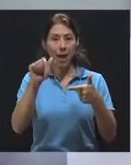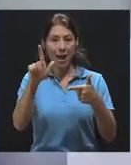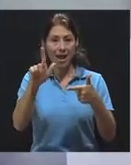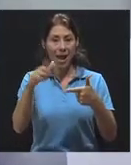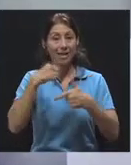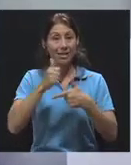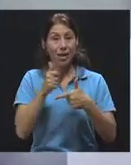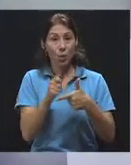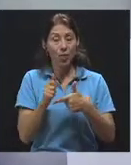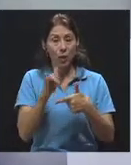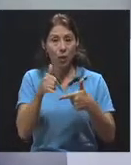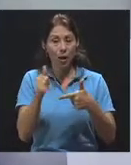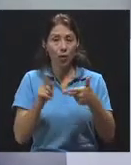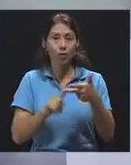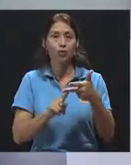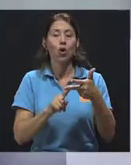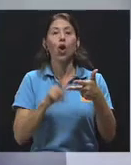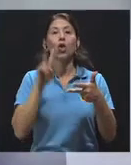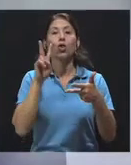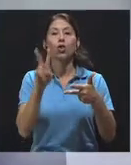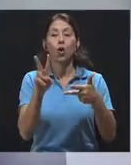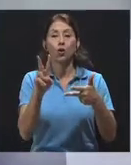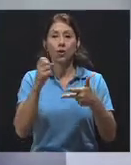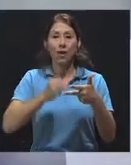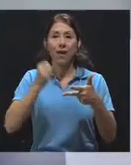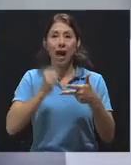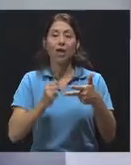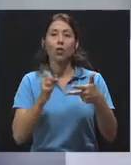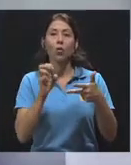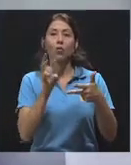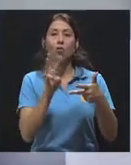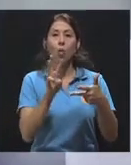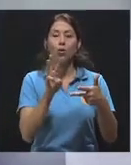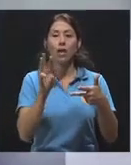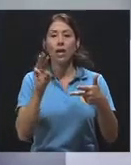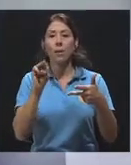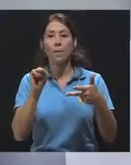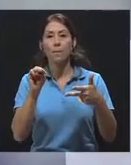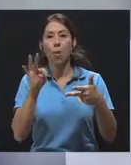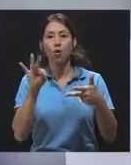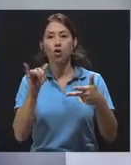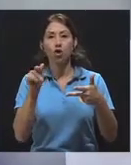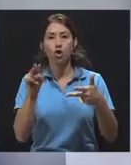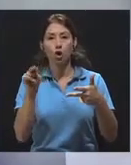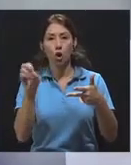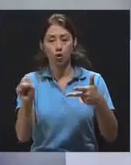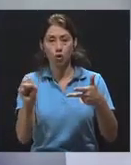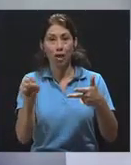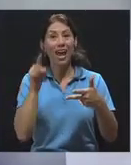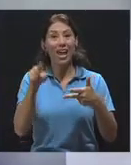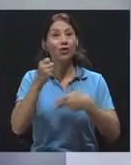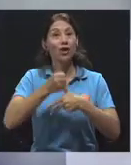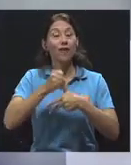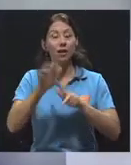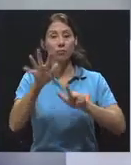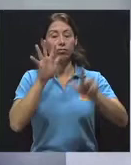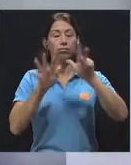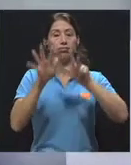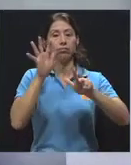desarrolladora de videojuegos, uh-huh, dos trabajando en WoW Emotions, que trabajan con realidad aumentada,